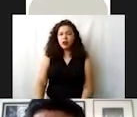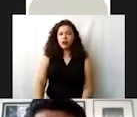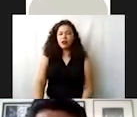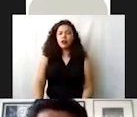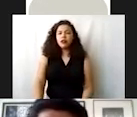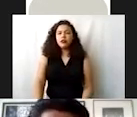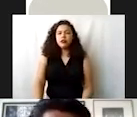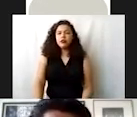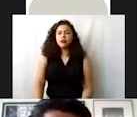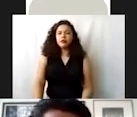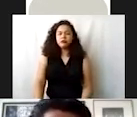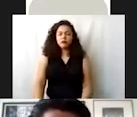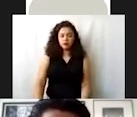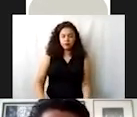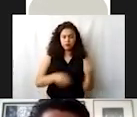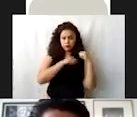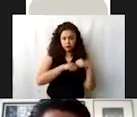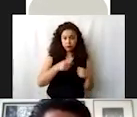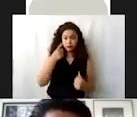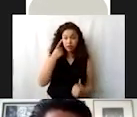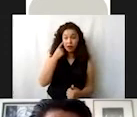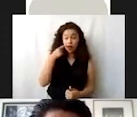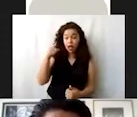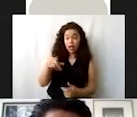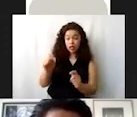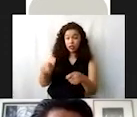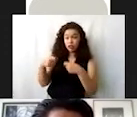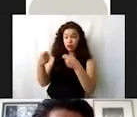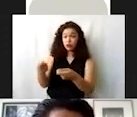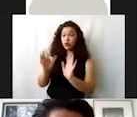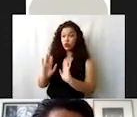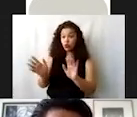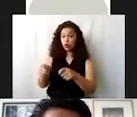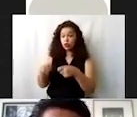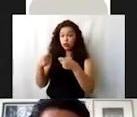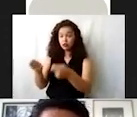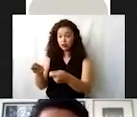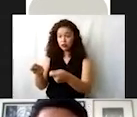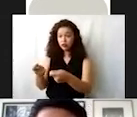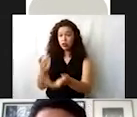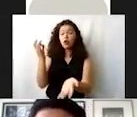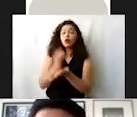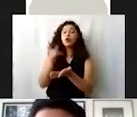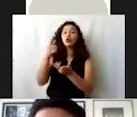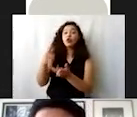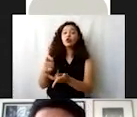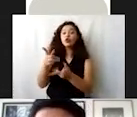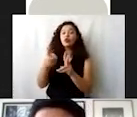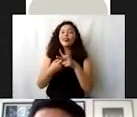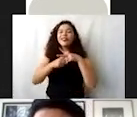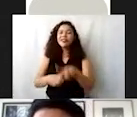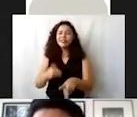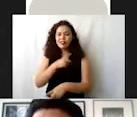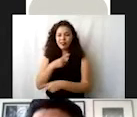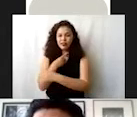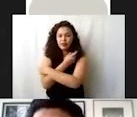autoridad, pues nos dice, oye, ese buzón tributario pues, te lo tengo asignado, lo único que tienes tú que hacer es activarlo, ¿sí? para